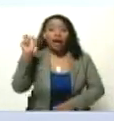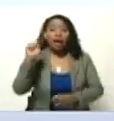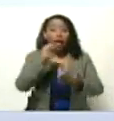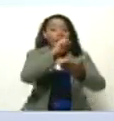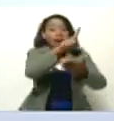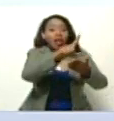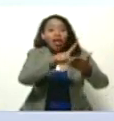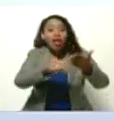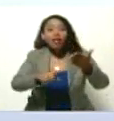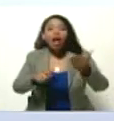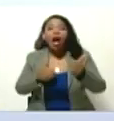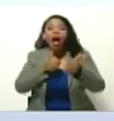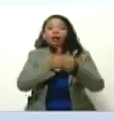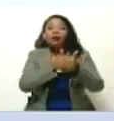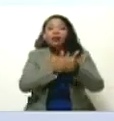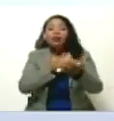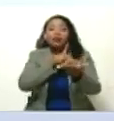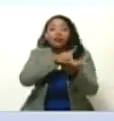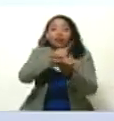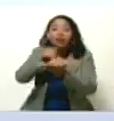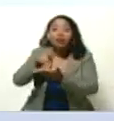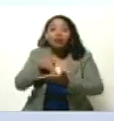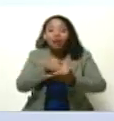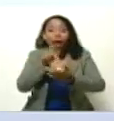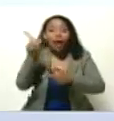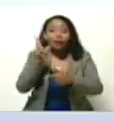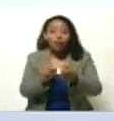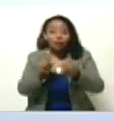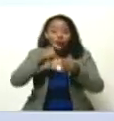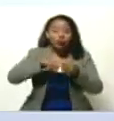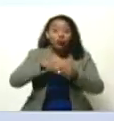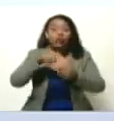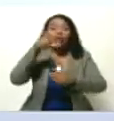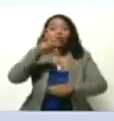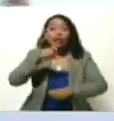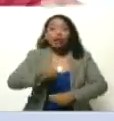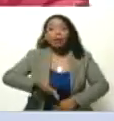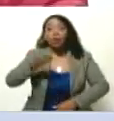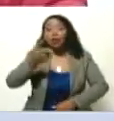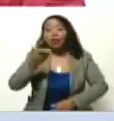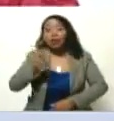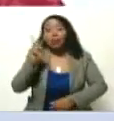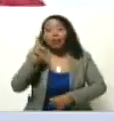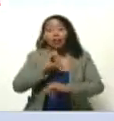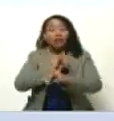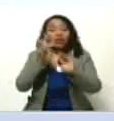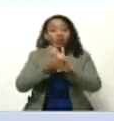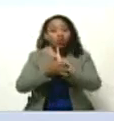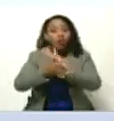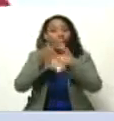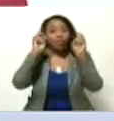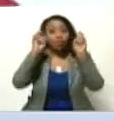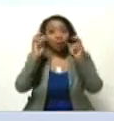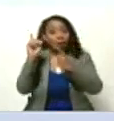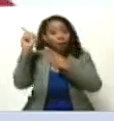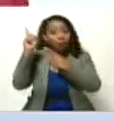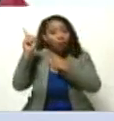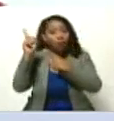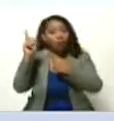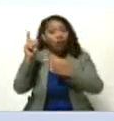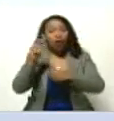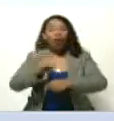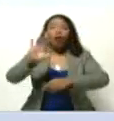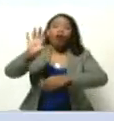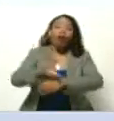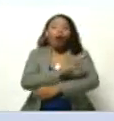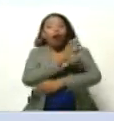asistentes, para nosotros tener ese registro necesario, pues, para ese fin. Himno del partido, como